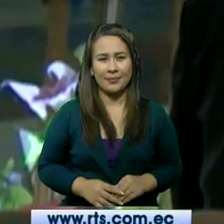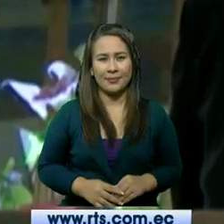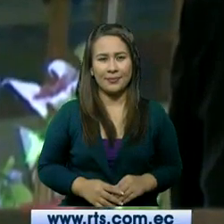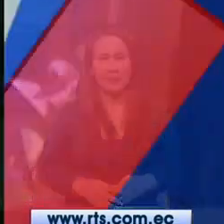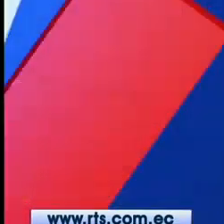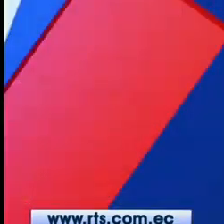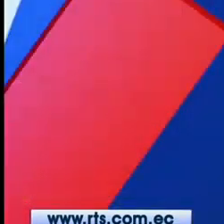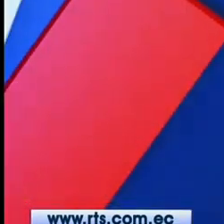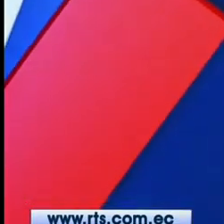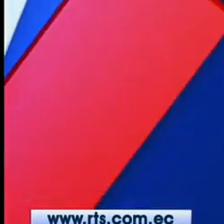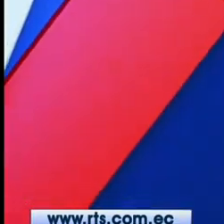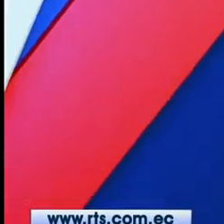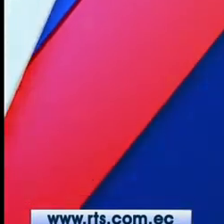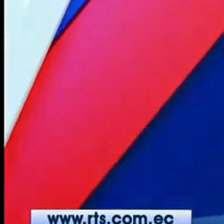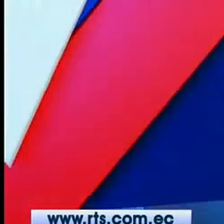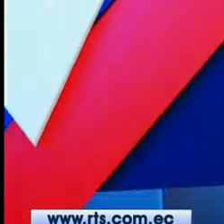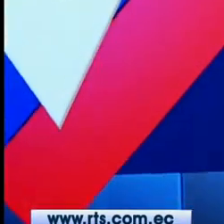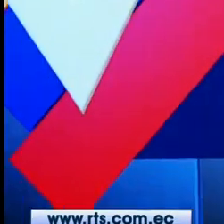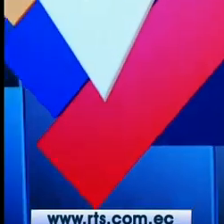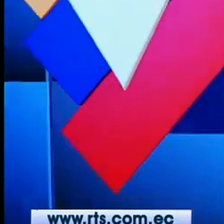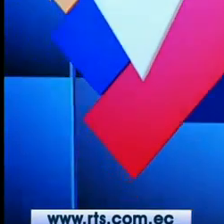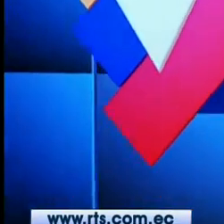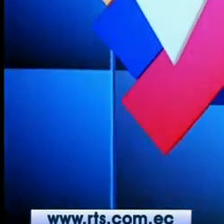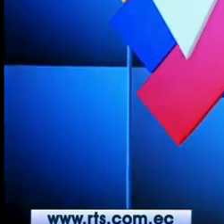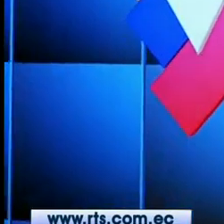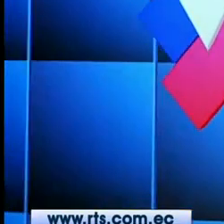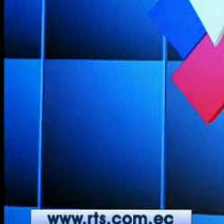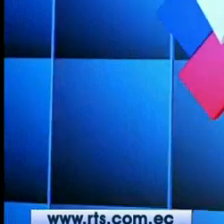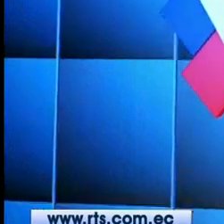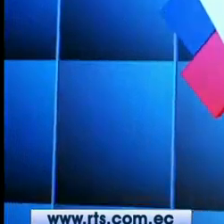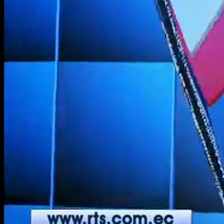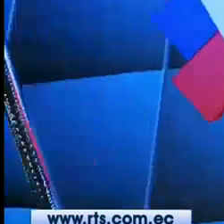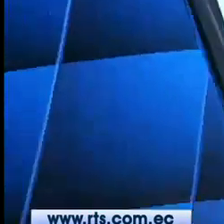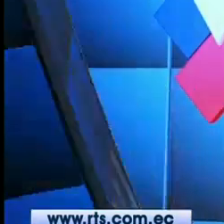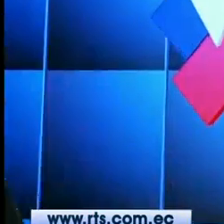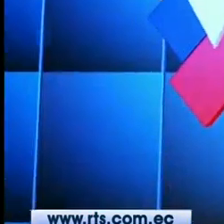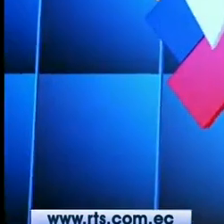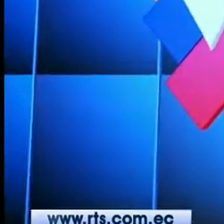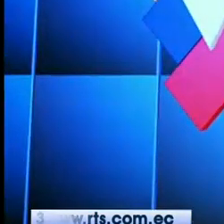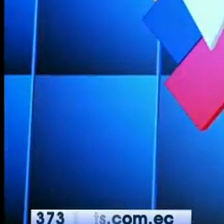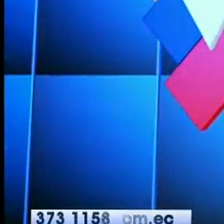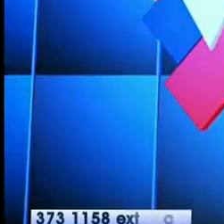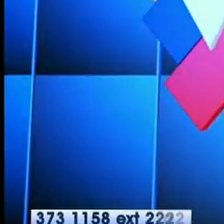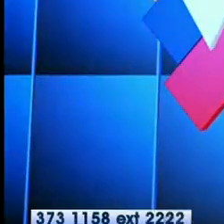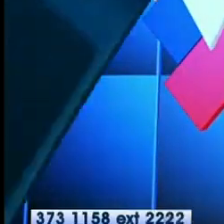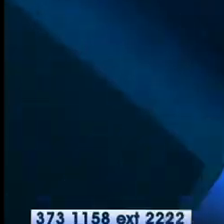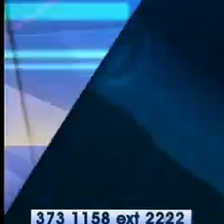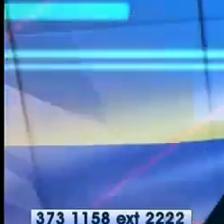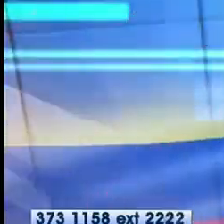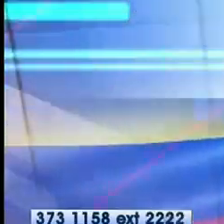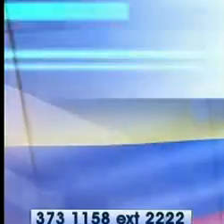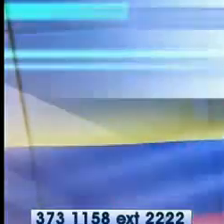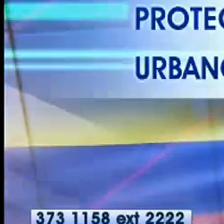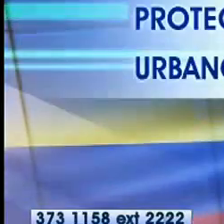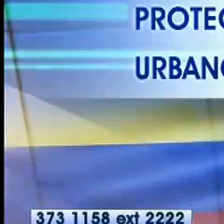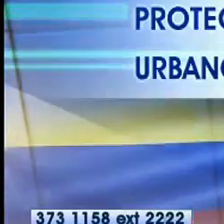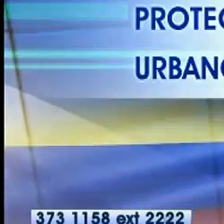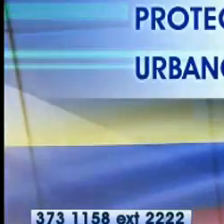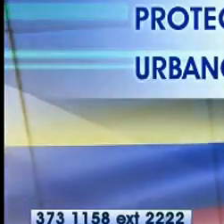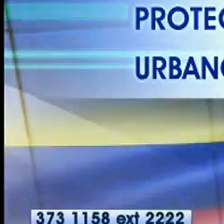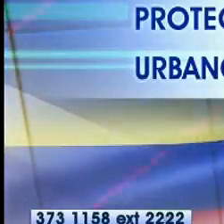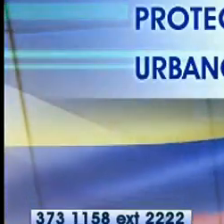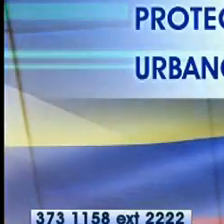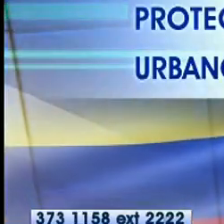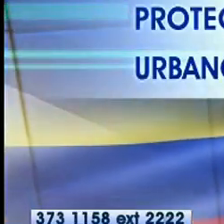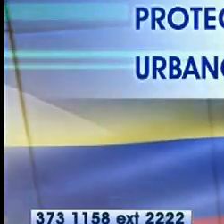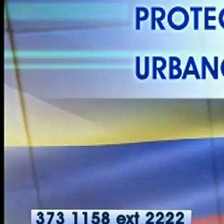Consulta 2018. Pregunta 5.